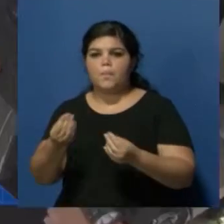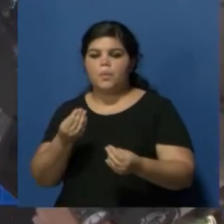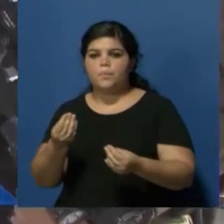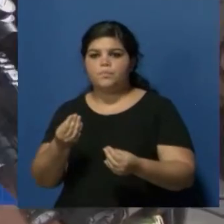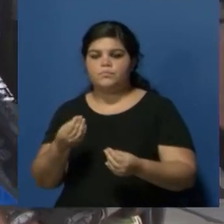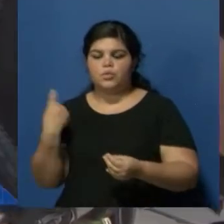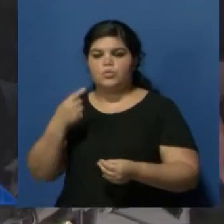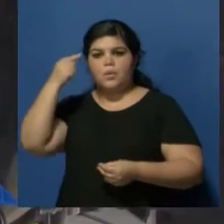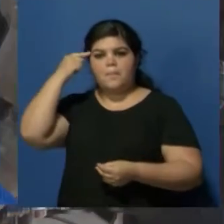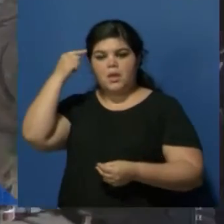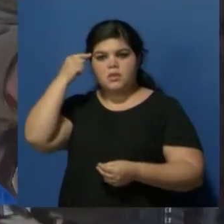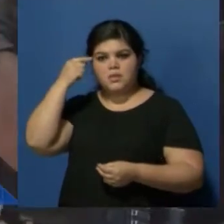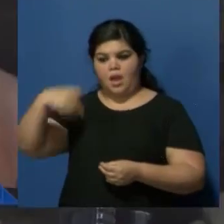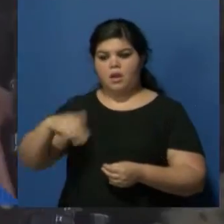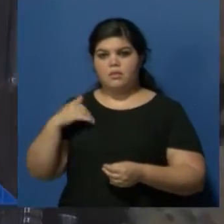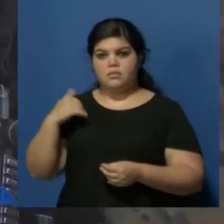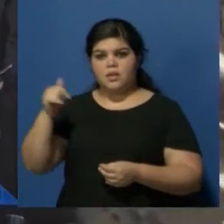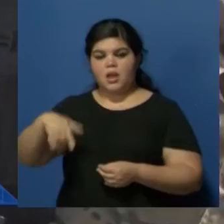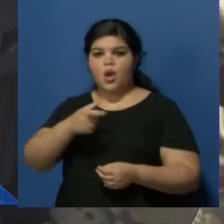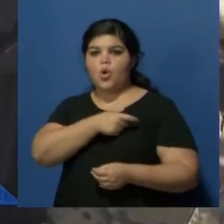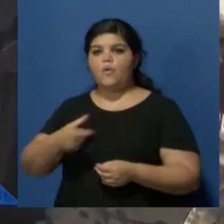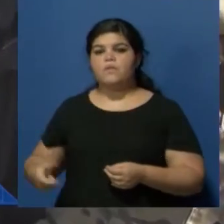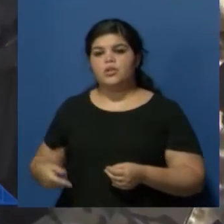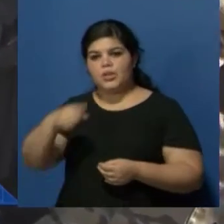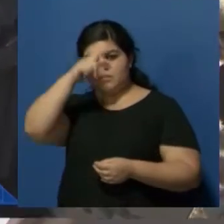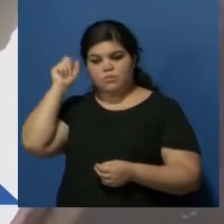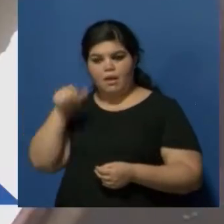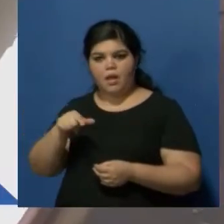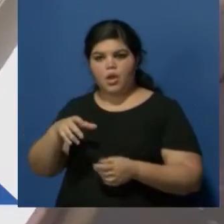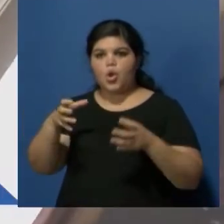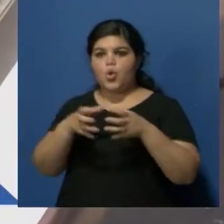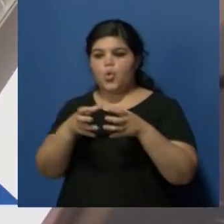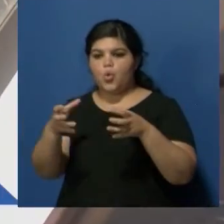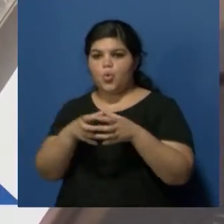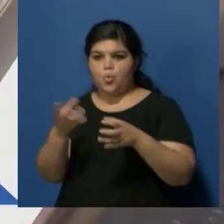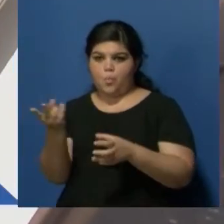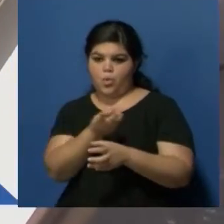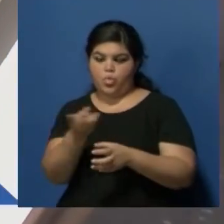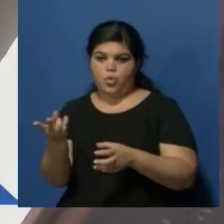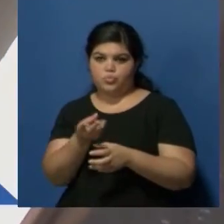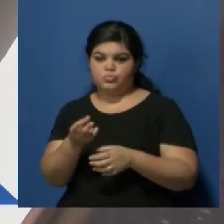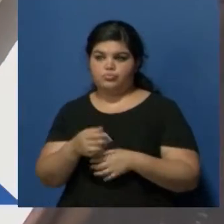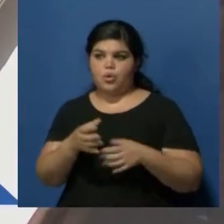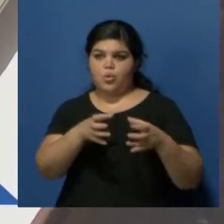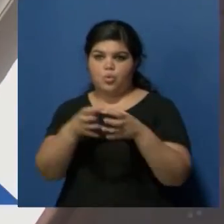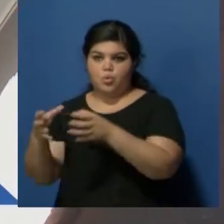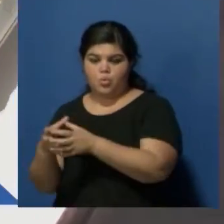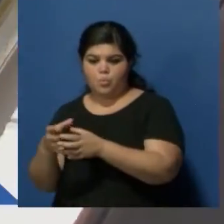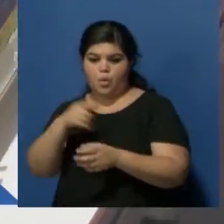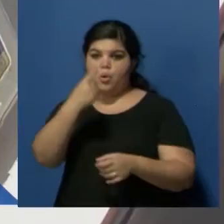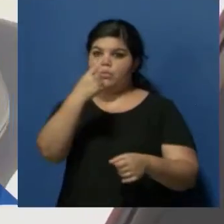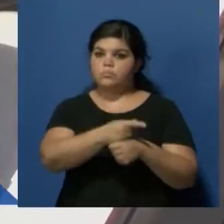tiene un problema desde el gobierno nacional, pensándolo, ¿no? Que tiene dos organismos encargados del tema de los consumos problemáticos. Un